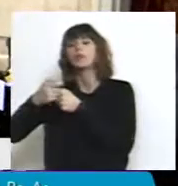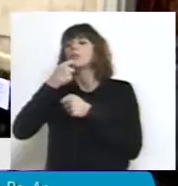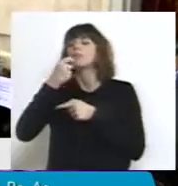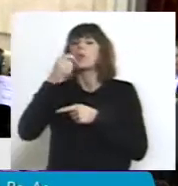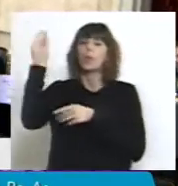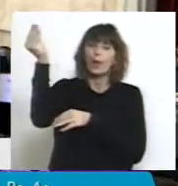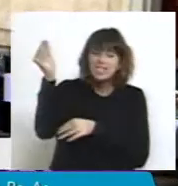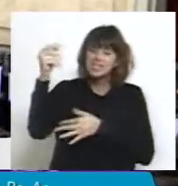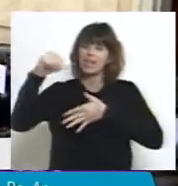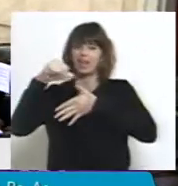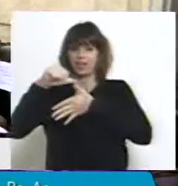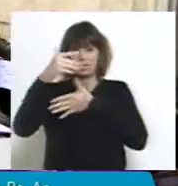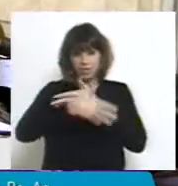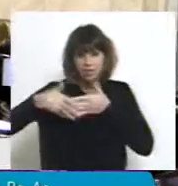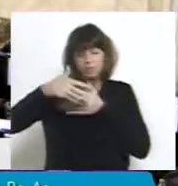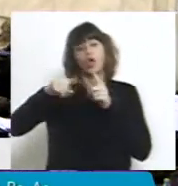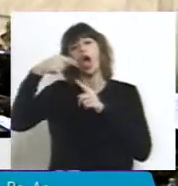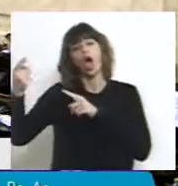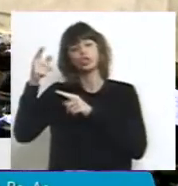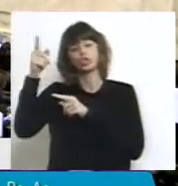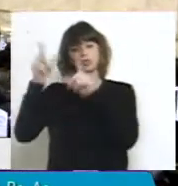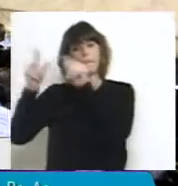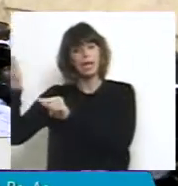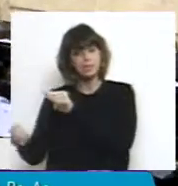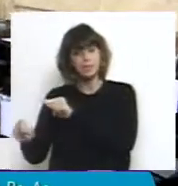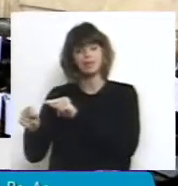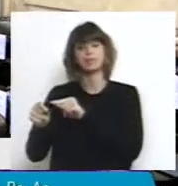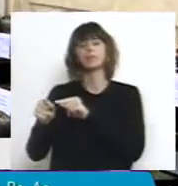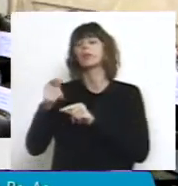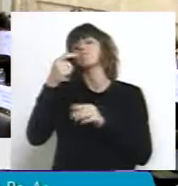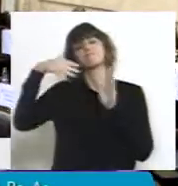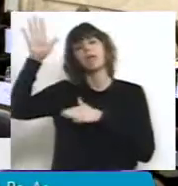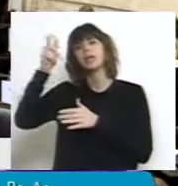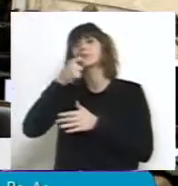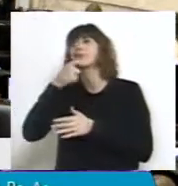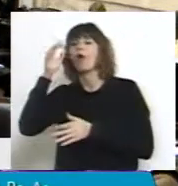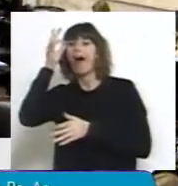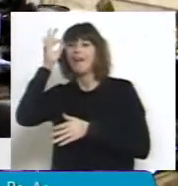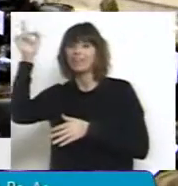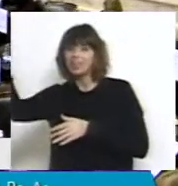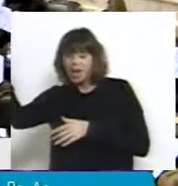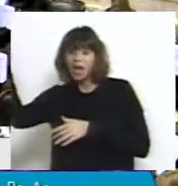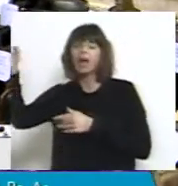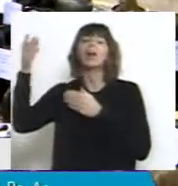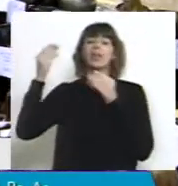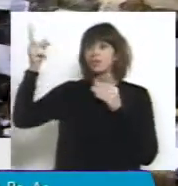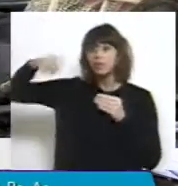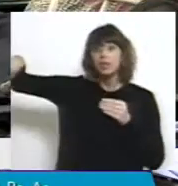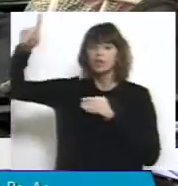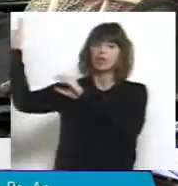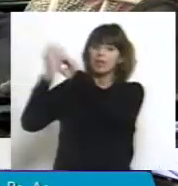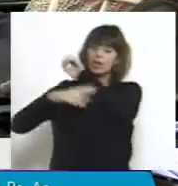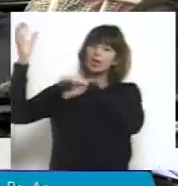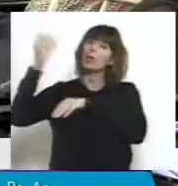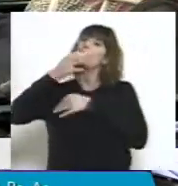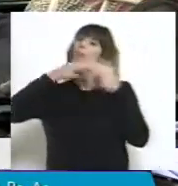Suramérica en general y algunos otros países, sobre todo de África, han dejado de demandarle a la Argentina manufacturas